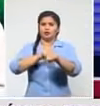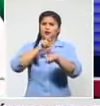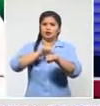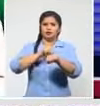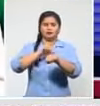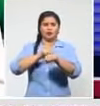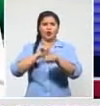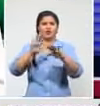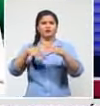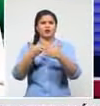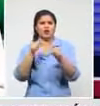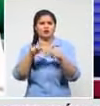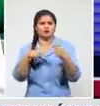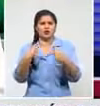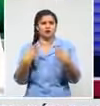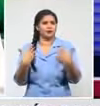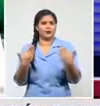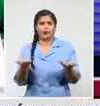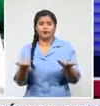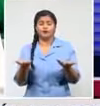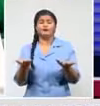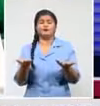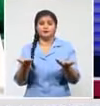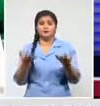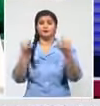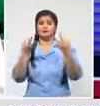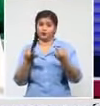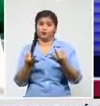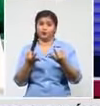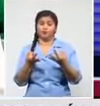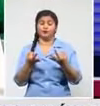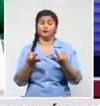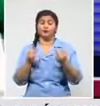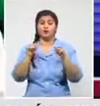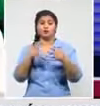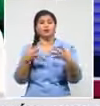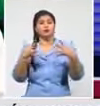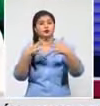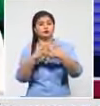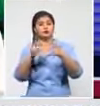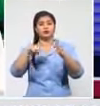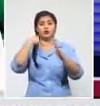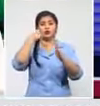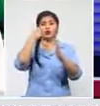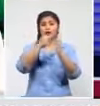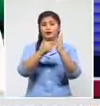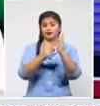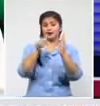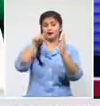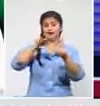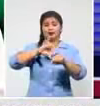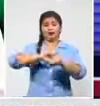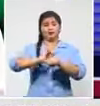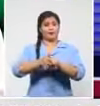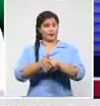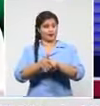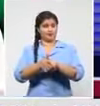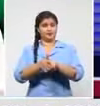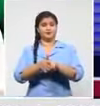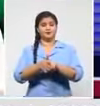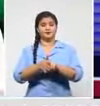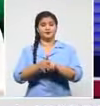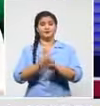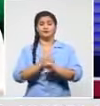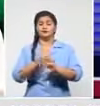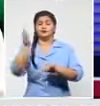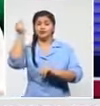siempre, en el momento que arriba, y eso tiene que ver mucho con las características de la enfermedad, se detecta